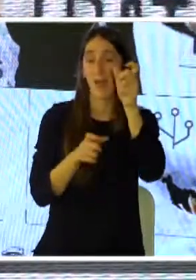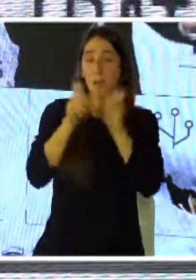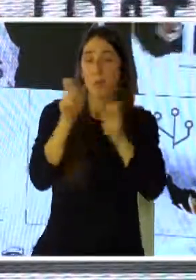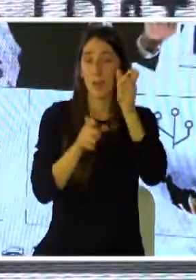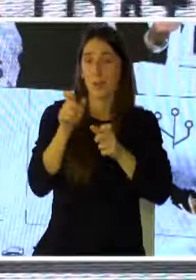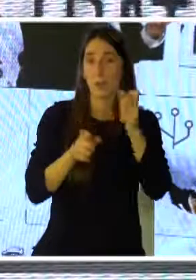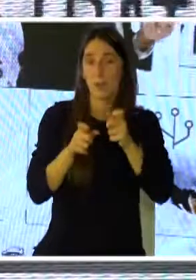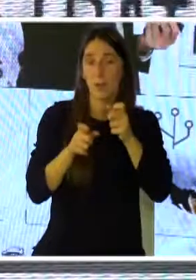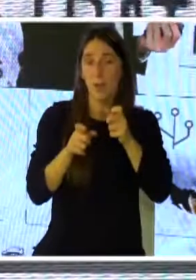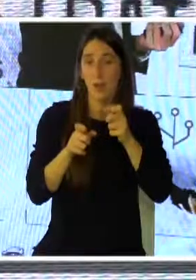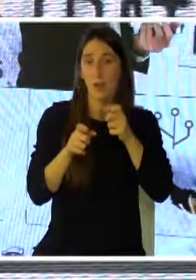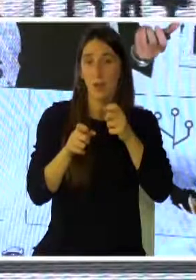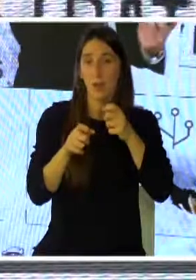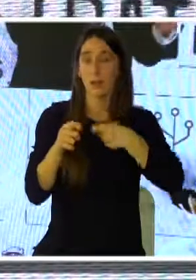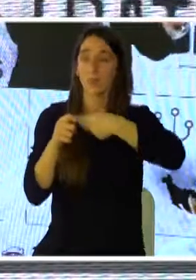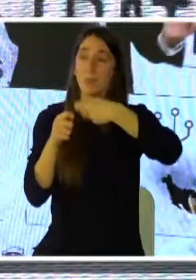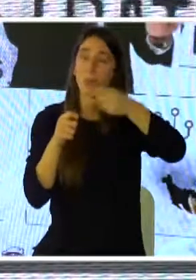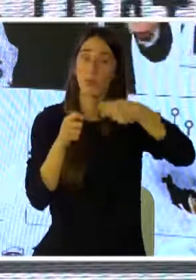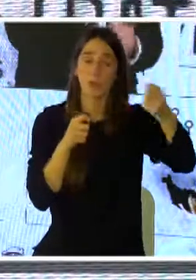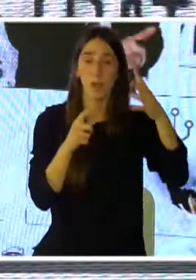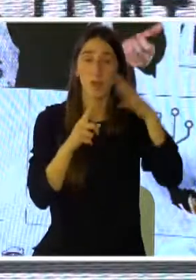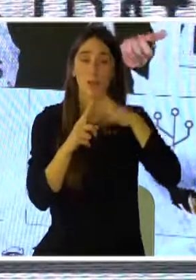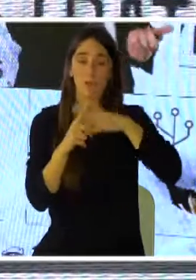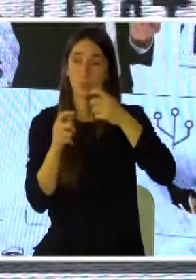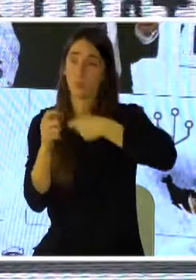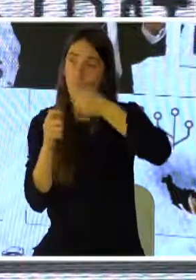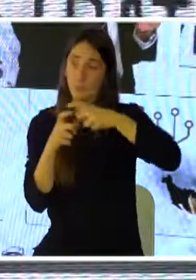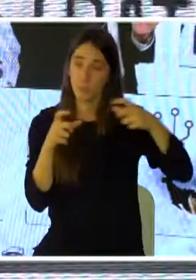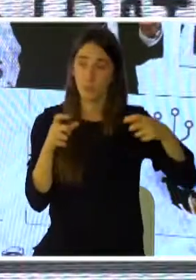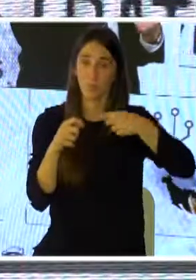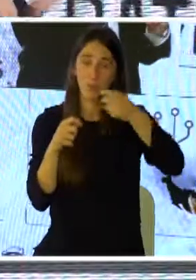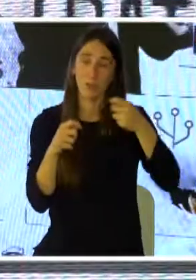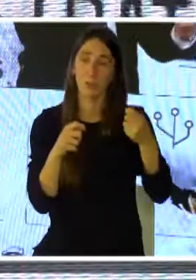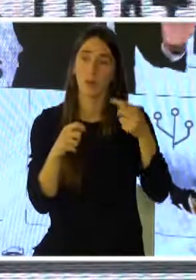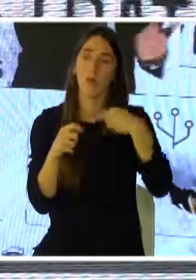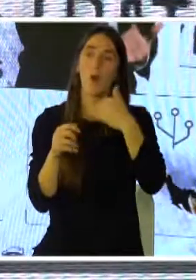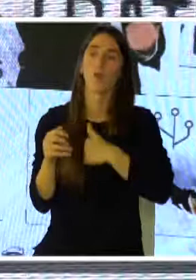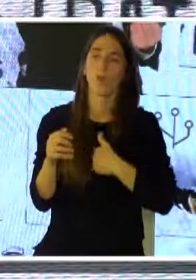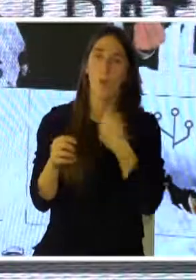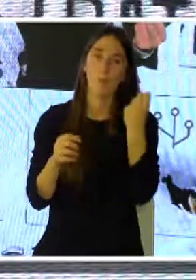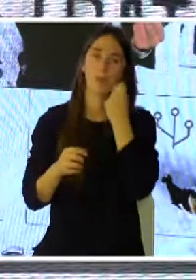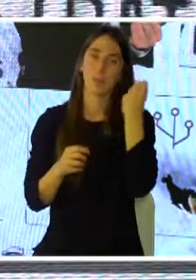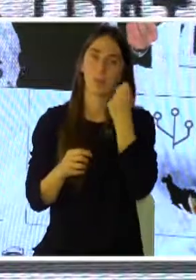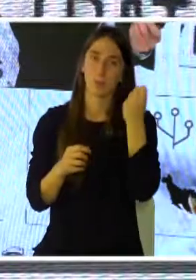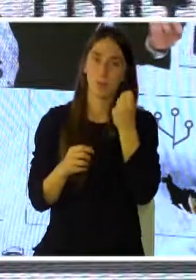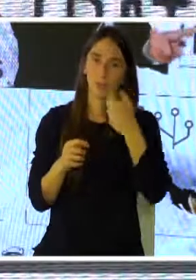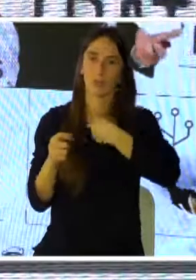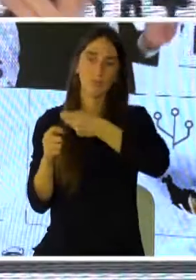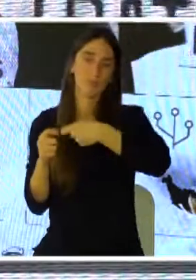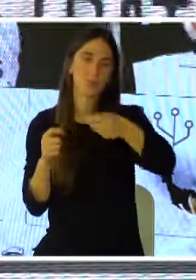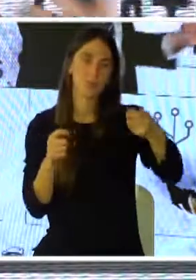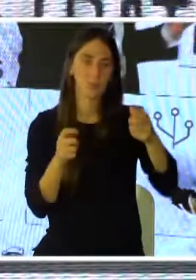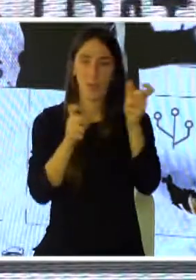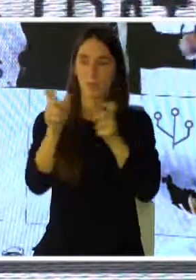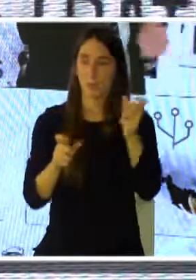hacen repartos de facturas tienen otro rol que es quizás más importante que el del reparto, que es